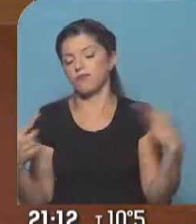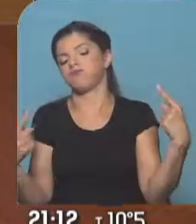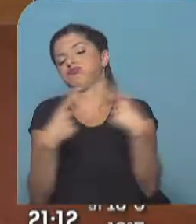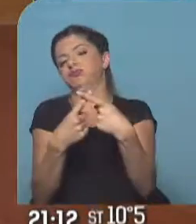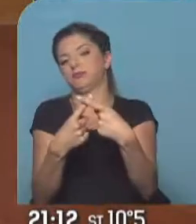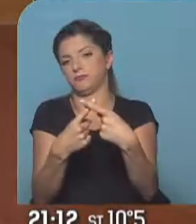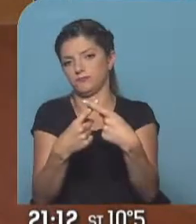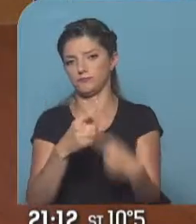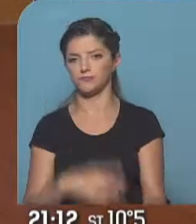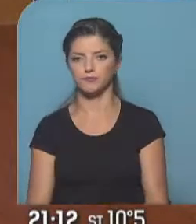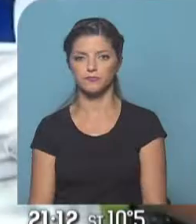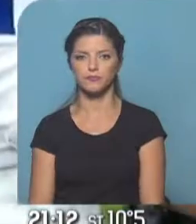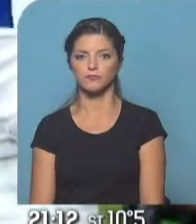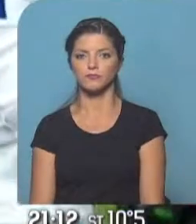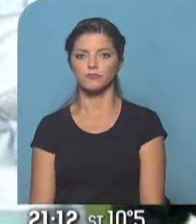de los Estados Unidos.